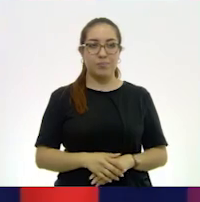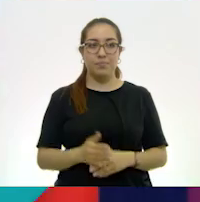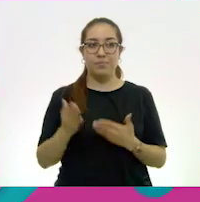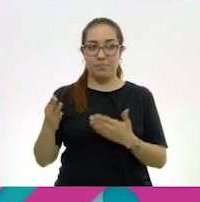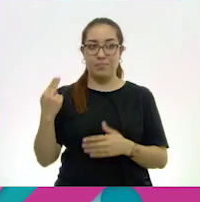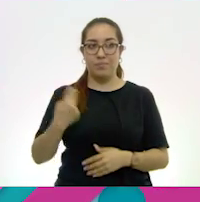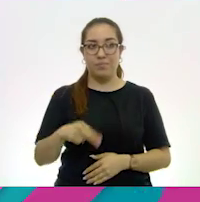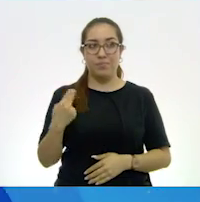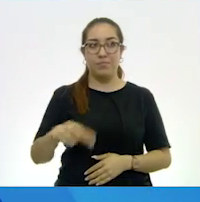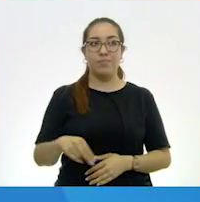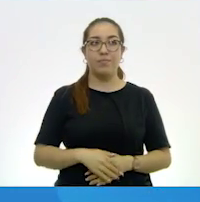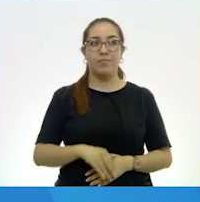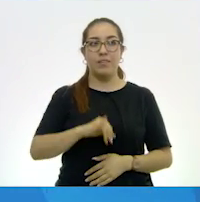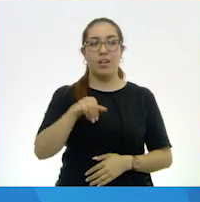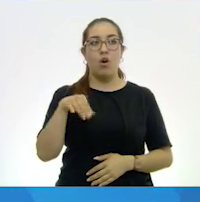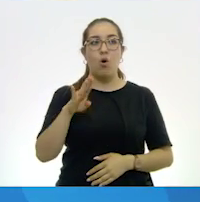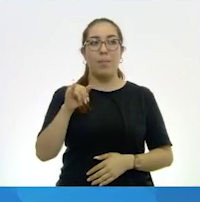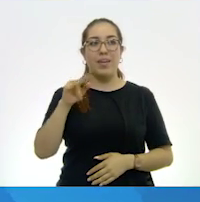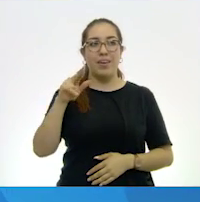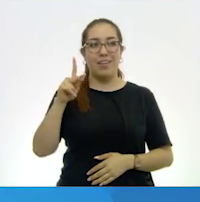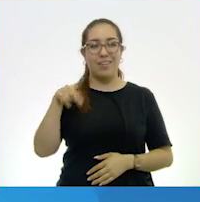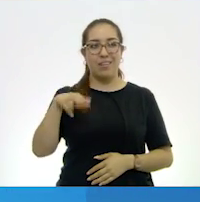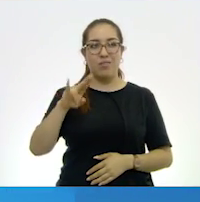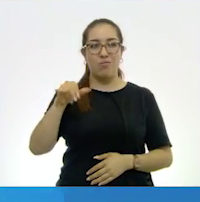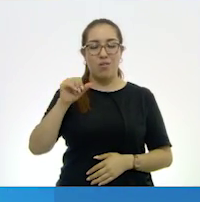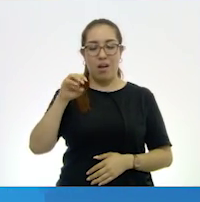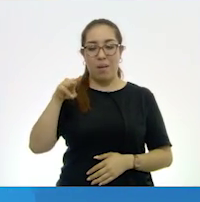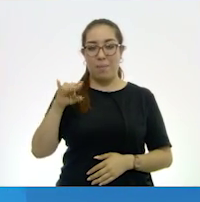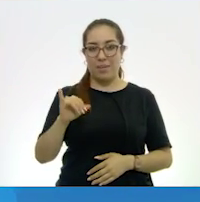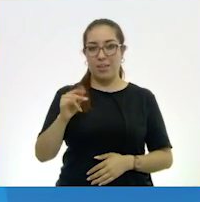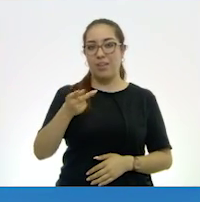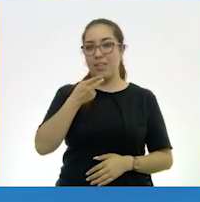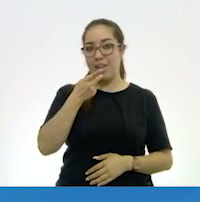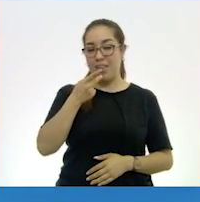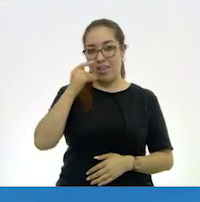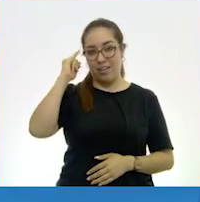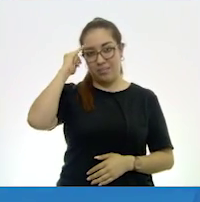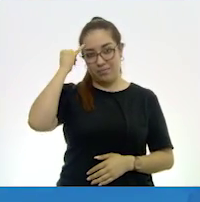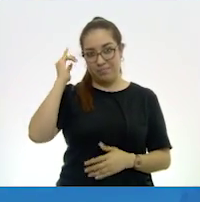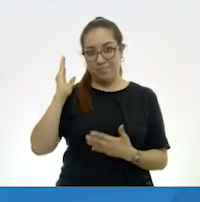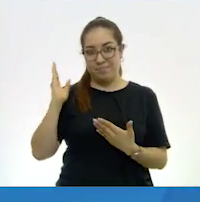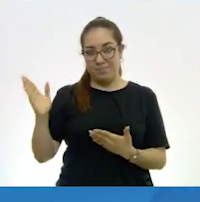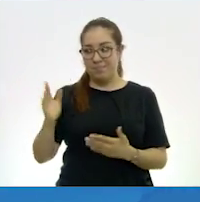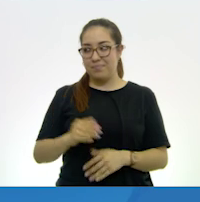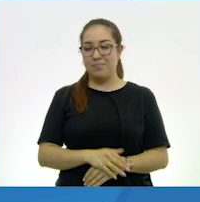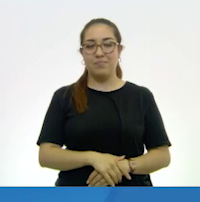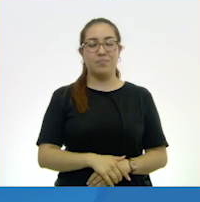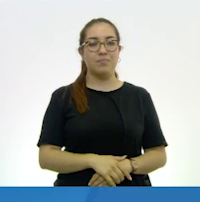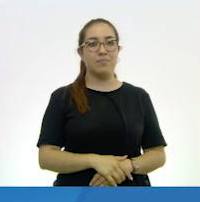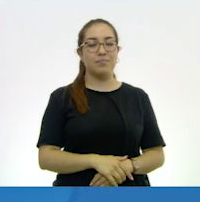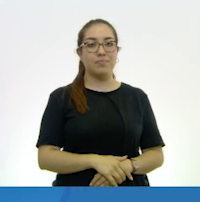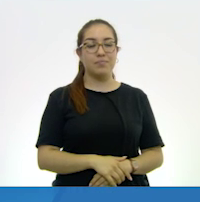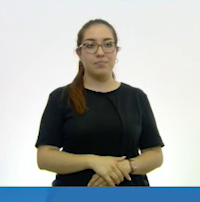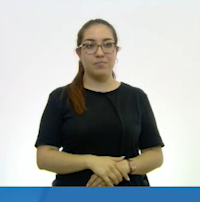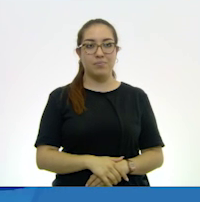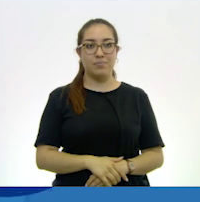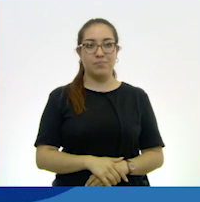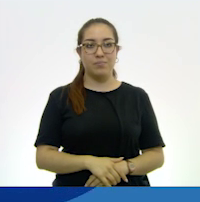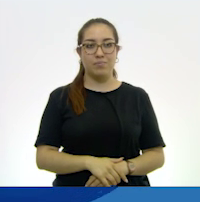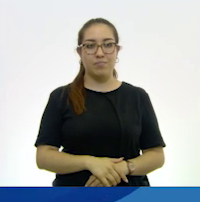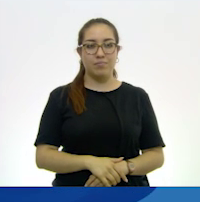Minquamu. Minquamu. Gehen baru hogu, sate, yoku,